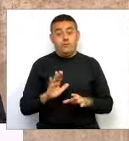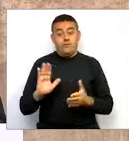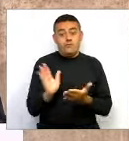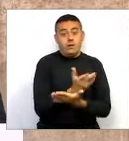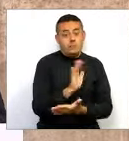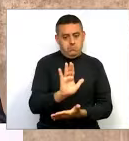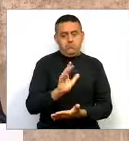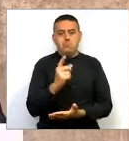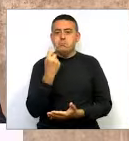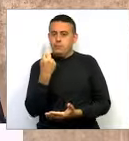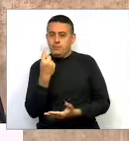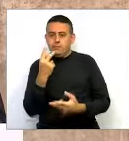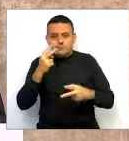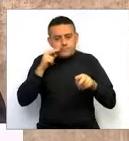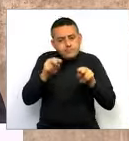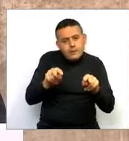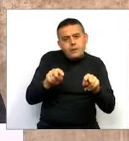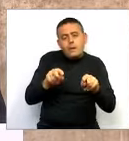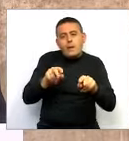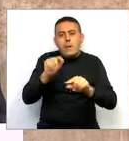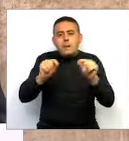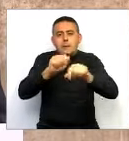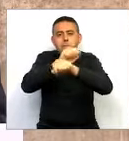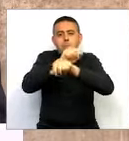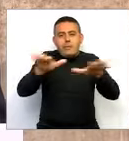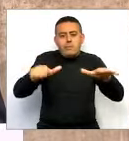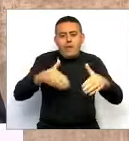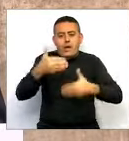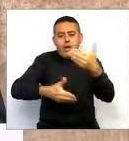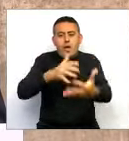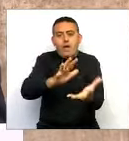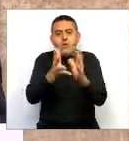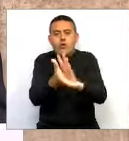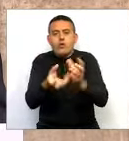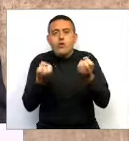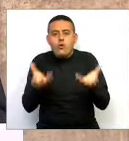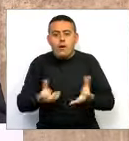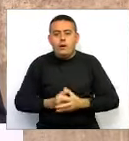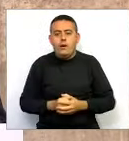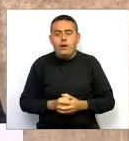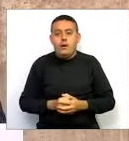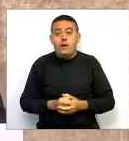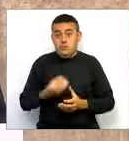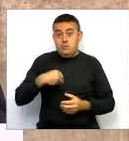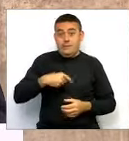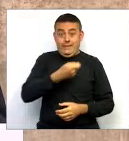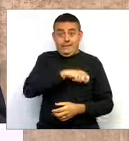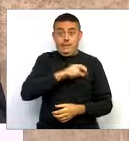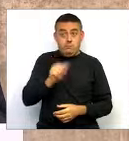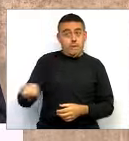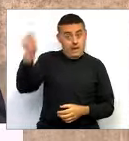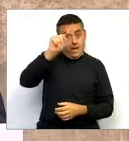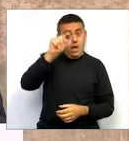resultado de la evolución de la pandemia sabemos que en estos momentos hay una cierta estabilización en toda España muy per damunt de la comunidad pero una cierta